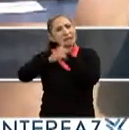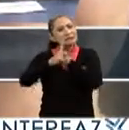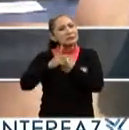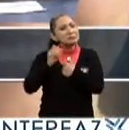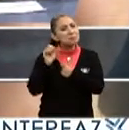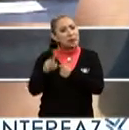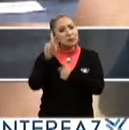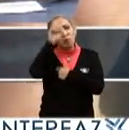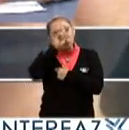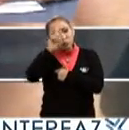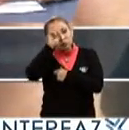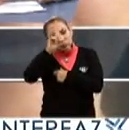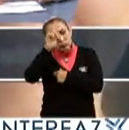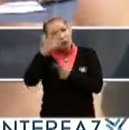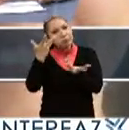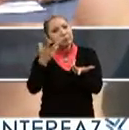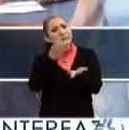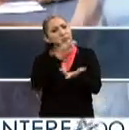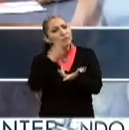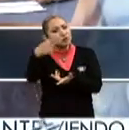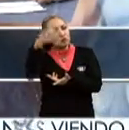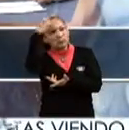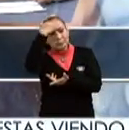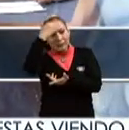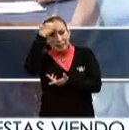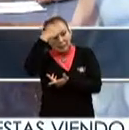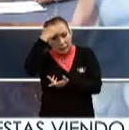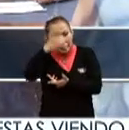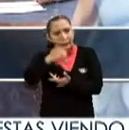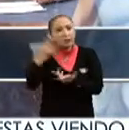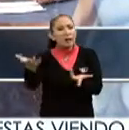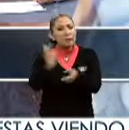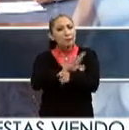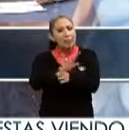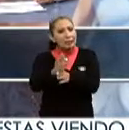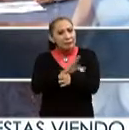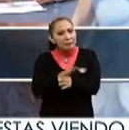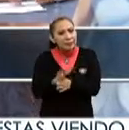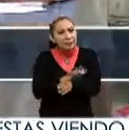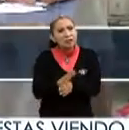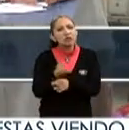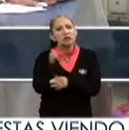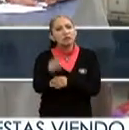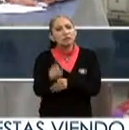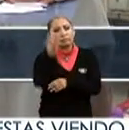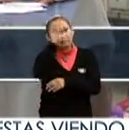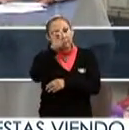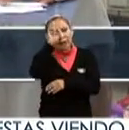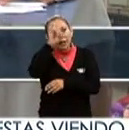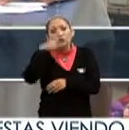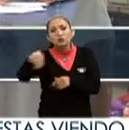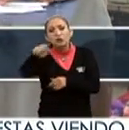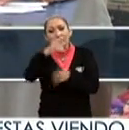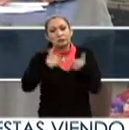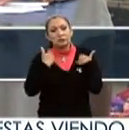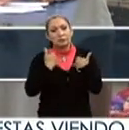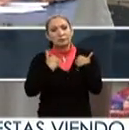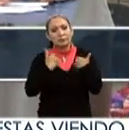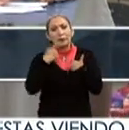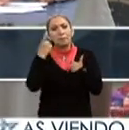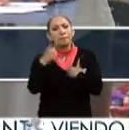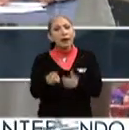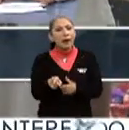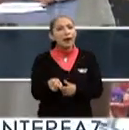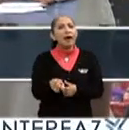nos recomienden, además de contarnos su experiencia, los beneficios, ¿qué le recomiendas a los jóvenes